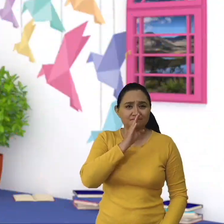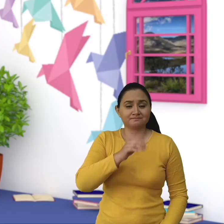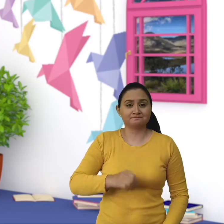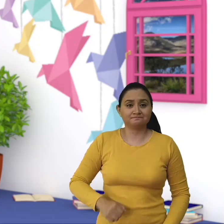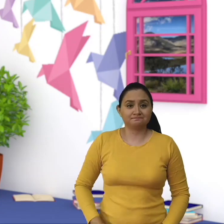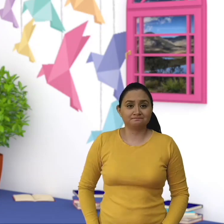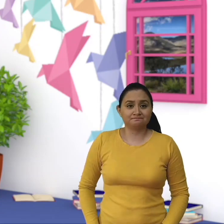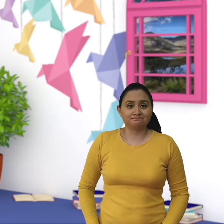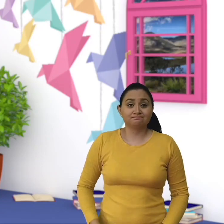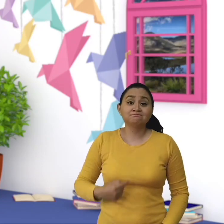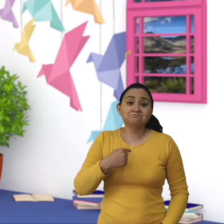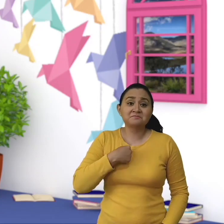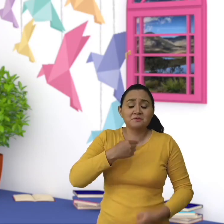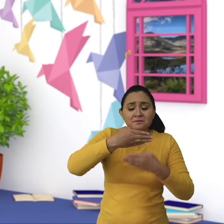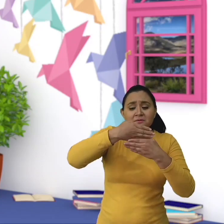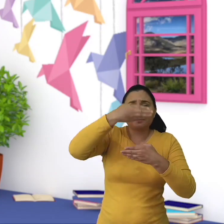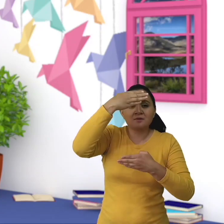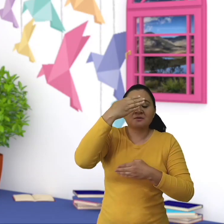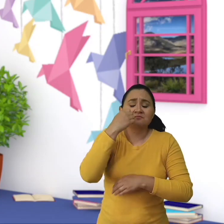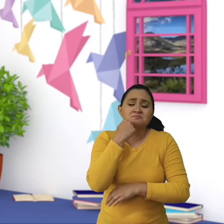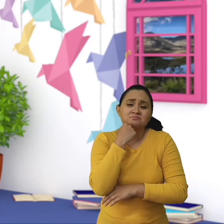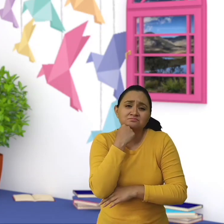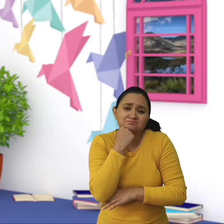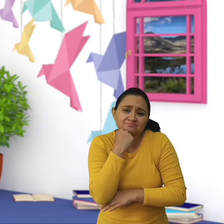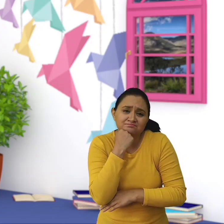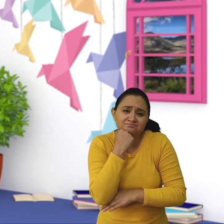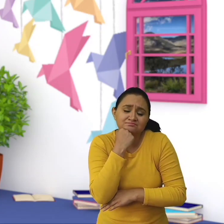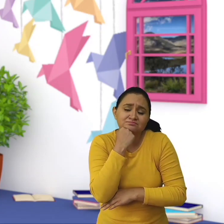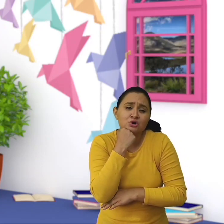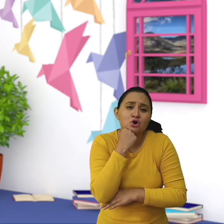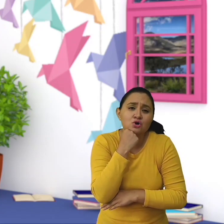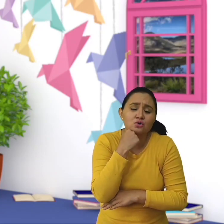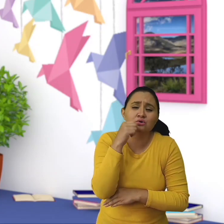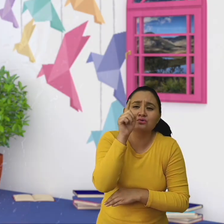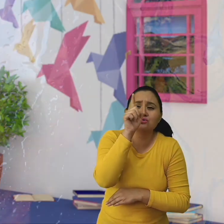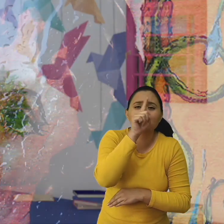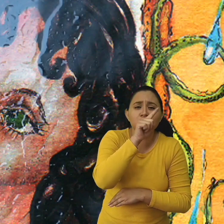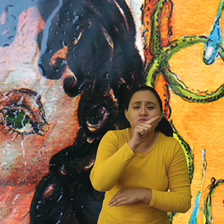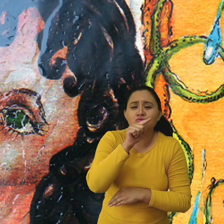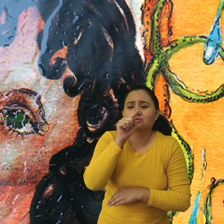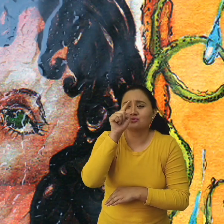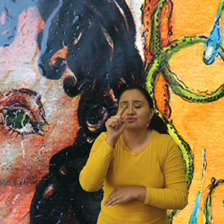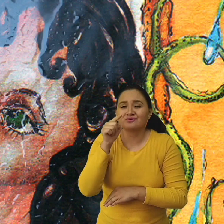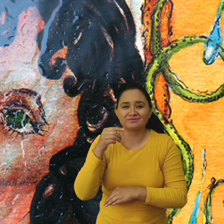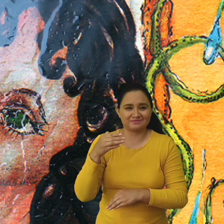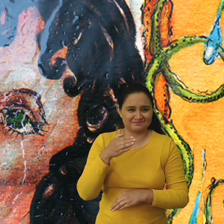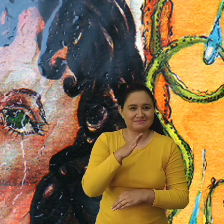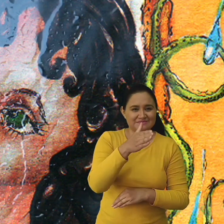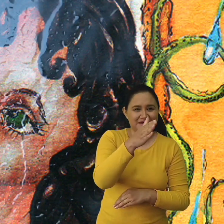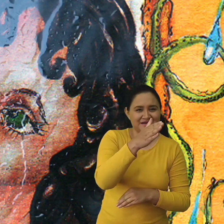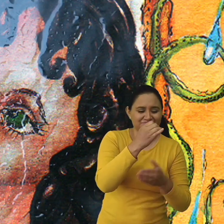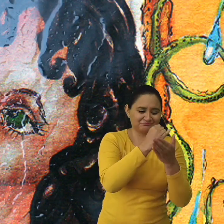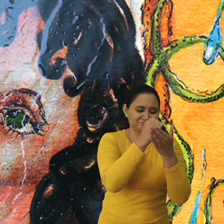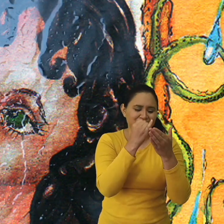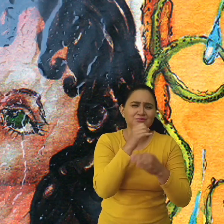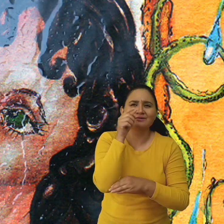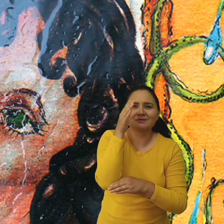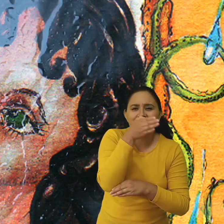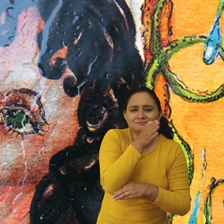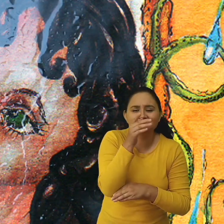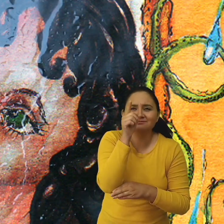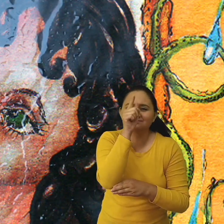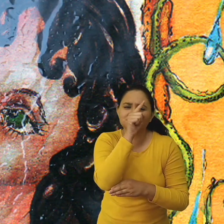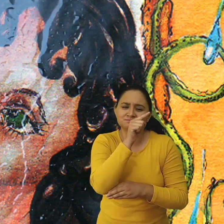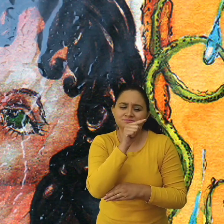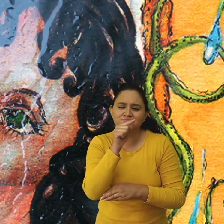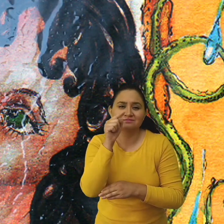Así que me arrimo a la ventana para dibujar pececitos sobre el cristal empañado y me acuerdo de ella, mirándome a través